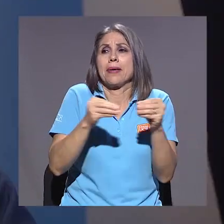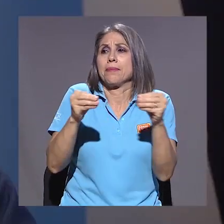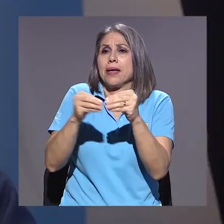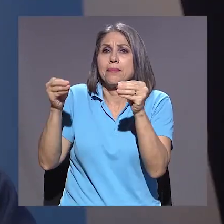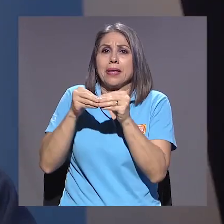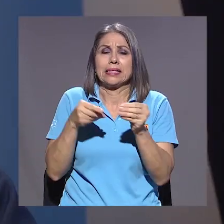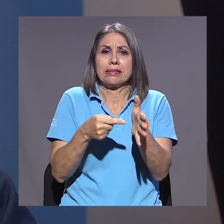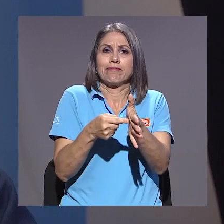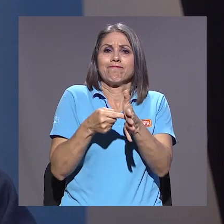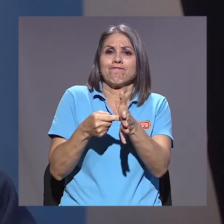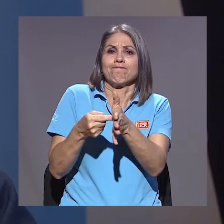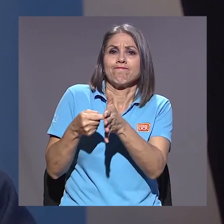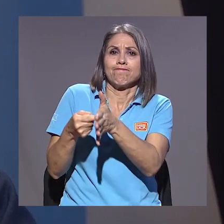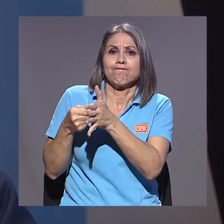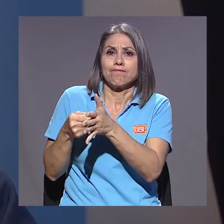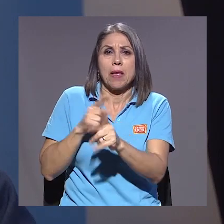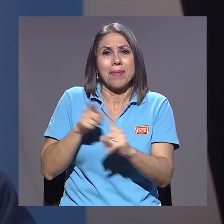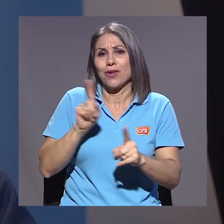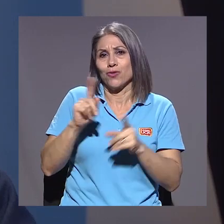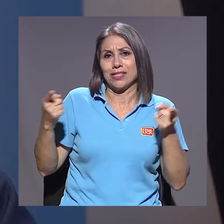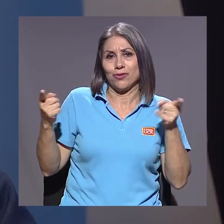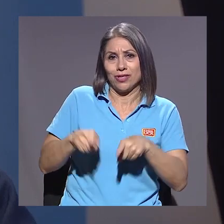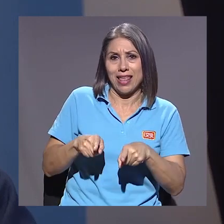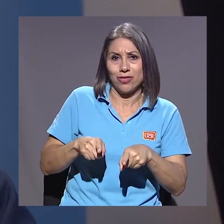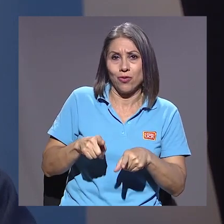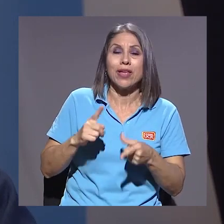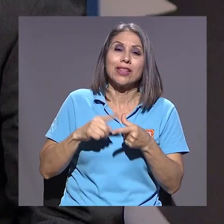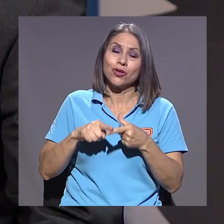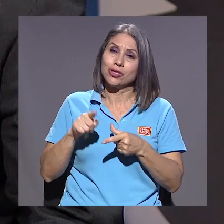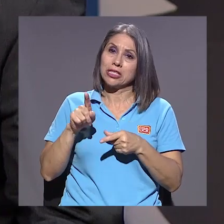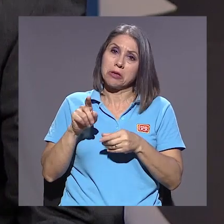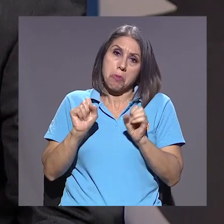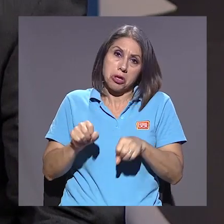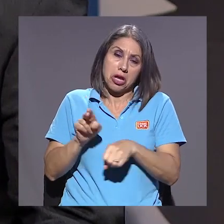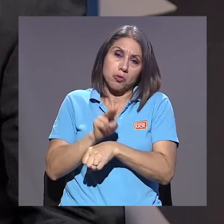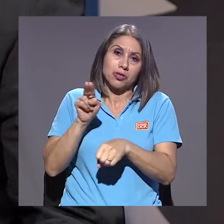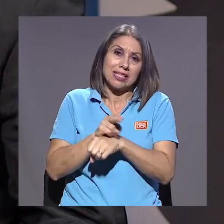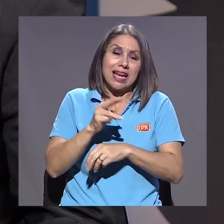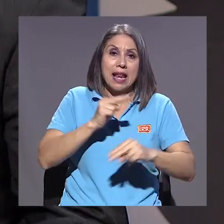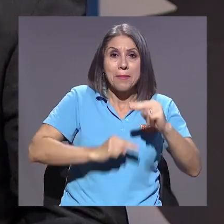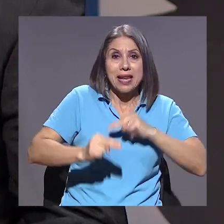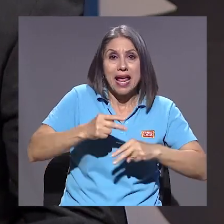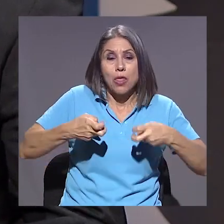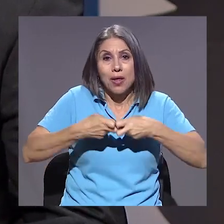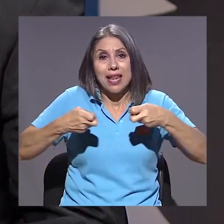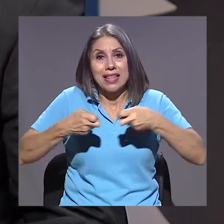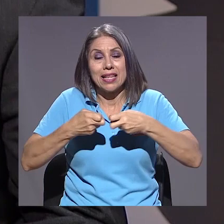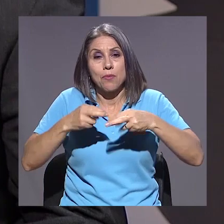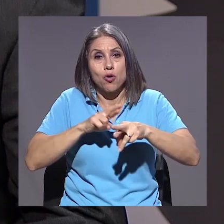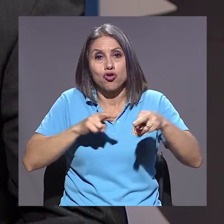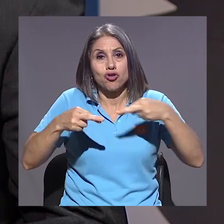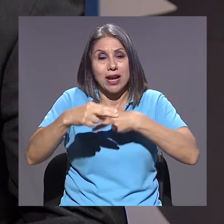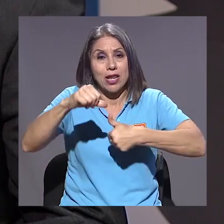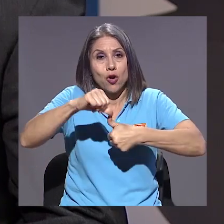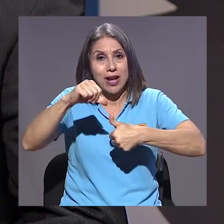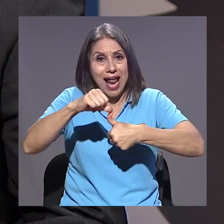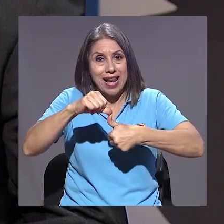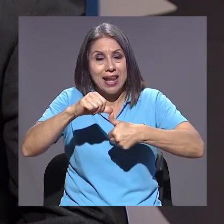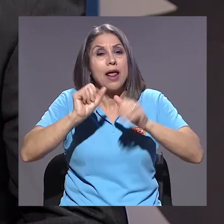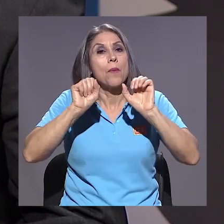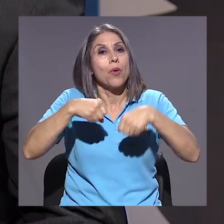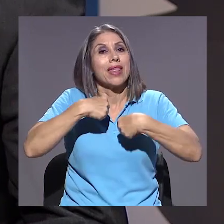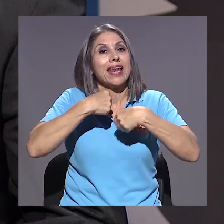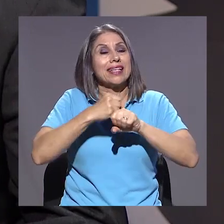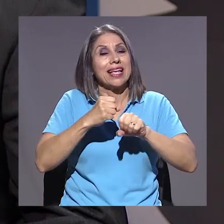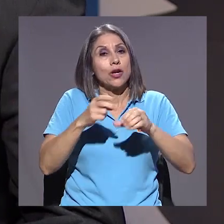ocurriendo, y más bien lo que debería de hacer uso es el mercado eléctrico regional, una robustez mayor de las líneas de transmisión para poder hacer contratos de